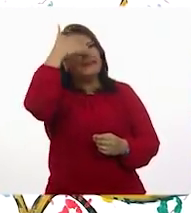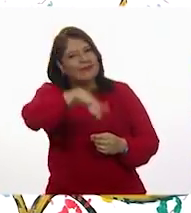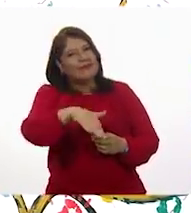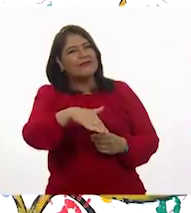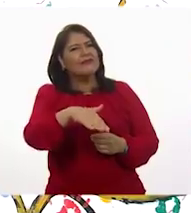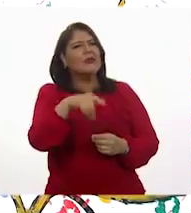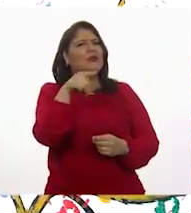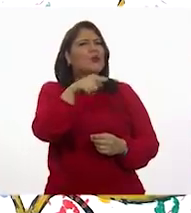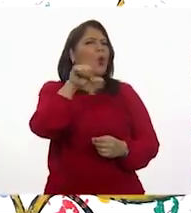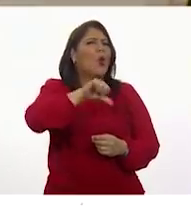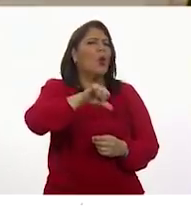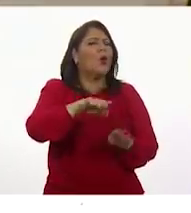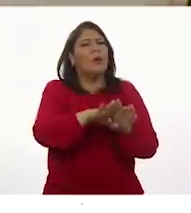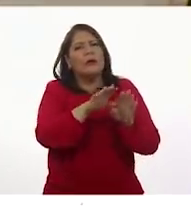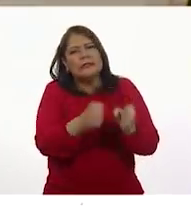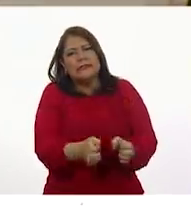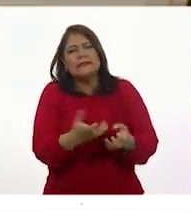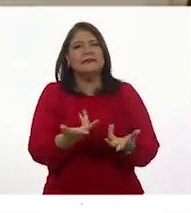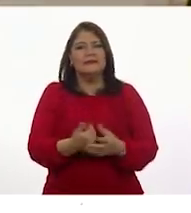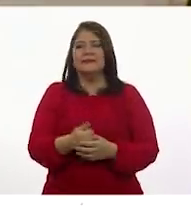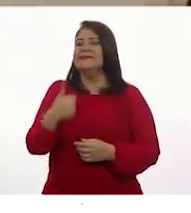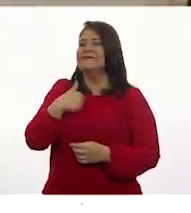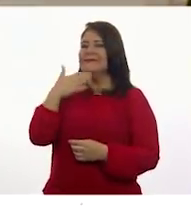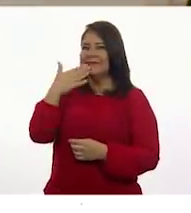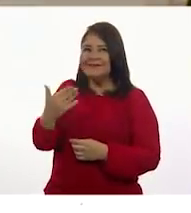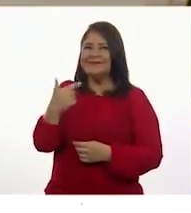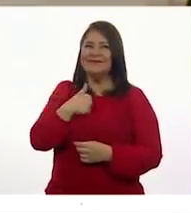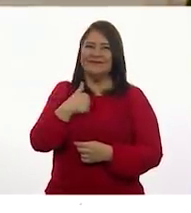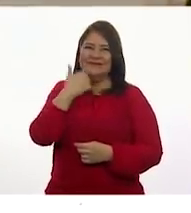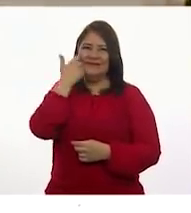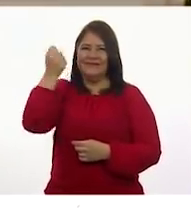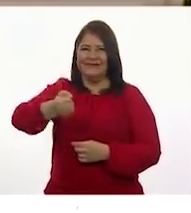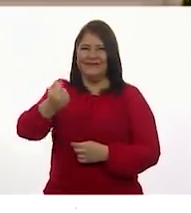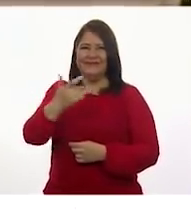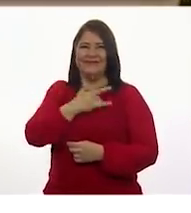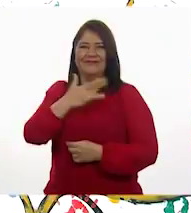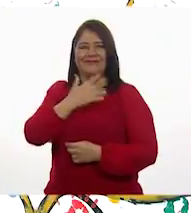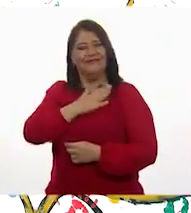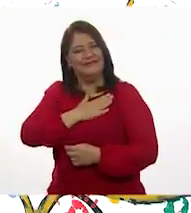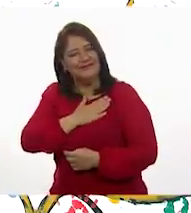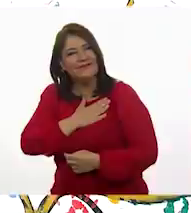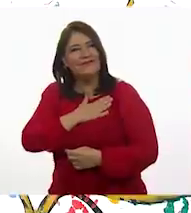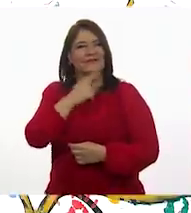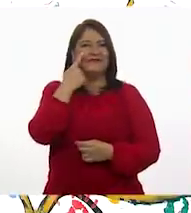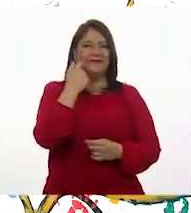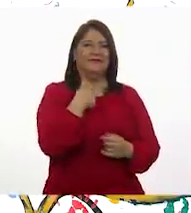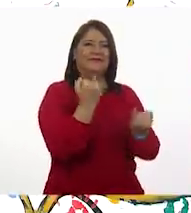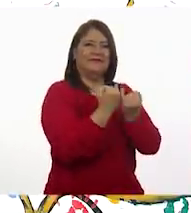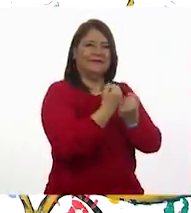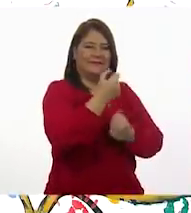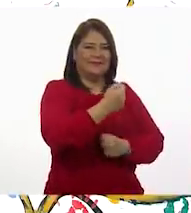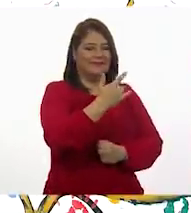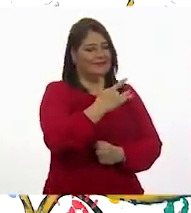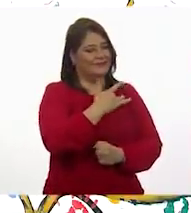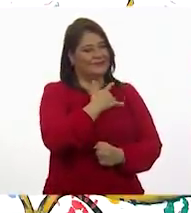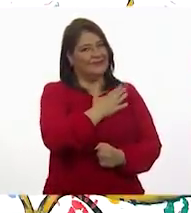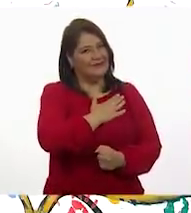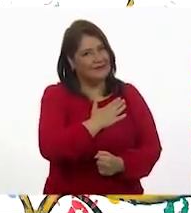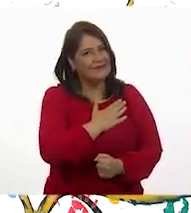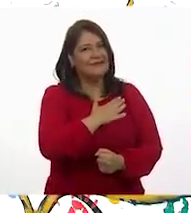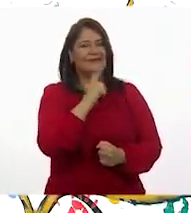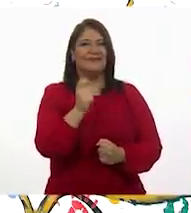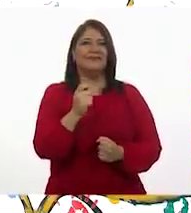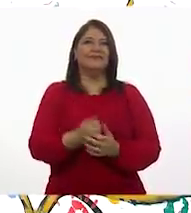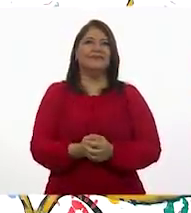te encuentras hoy. Pues muy bien y te saludo con mano de corazón. ¡Ah, yo también te saludo con el corazón, Panchito! Sí. Oye,